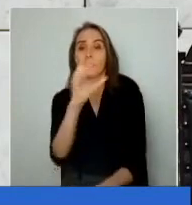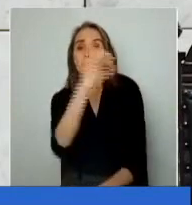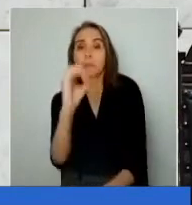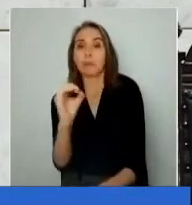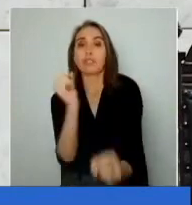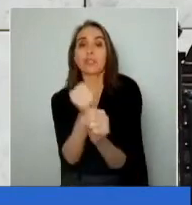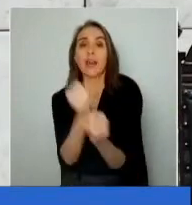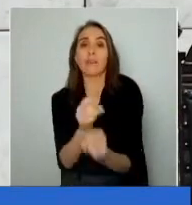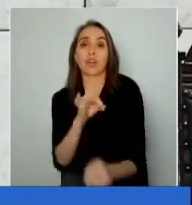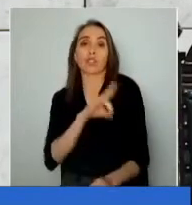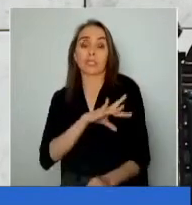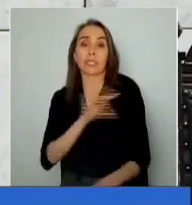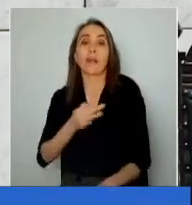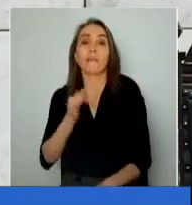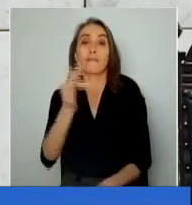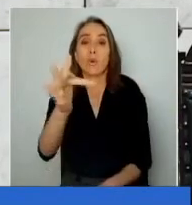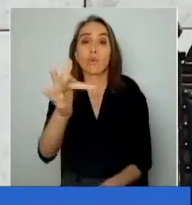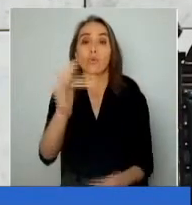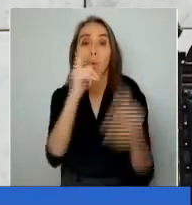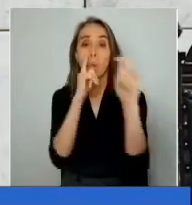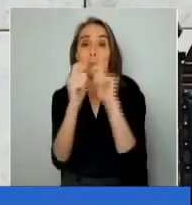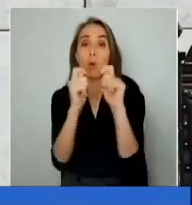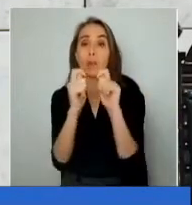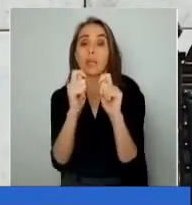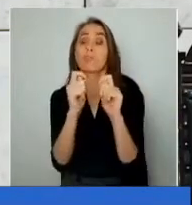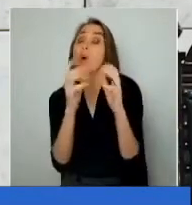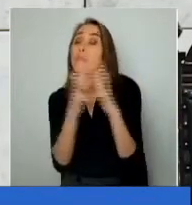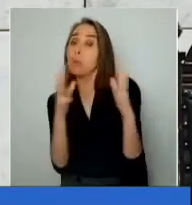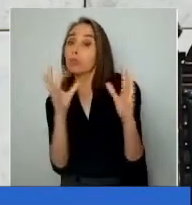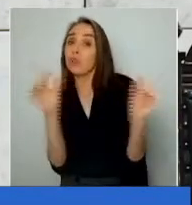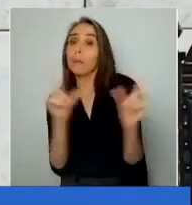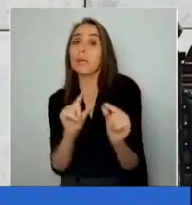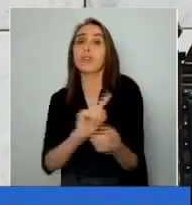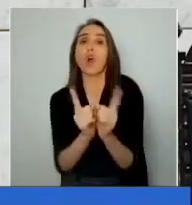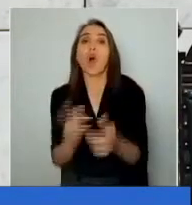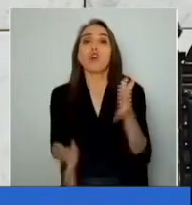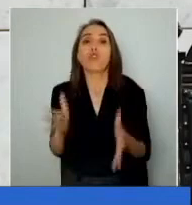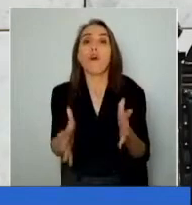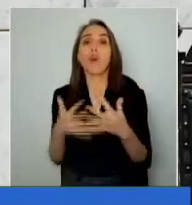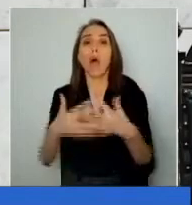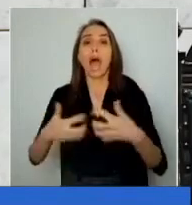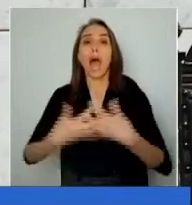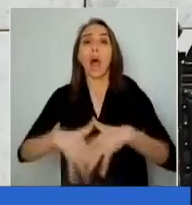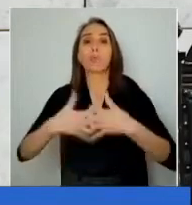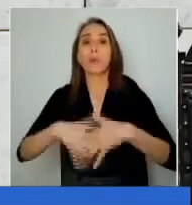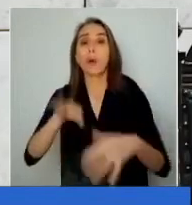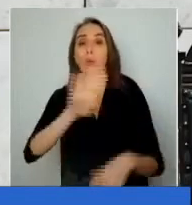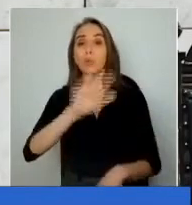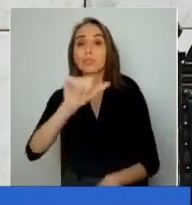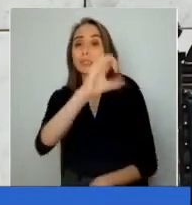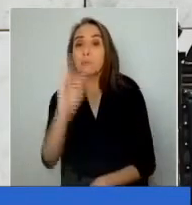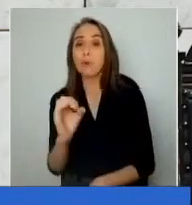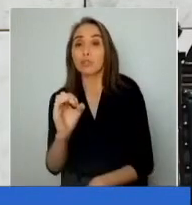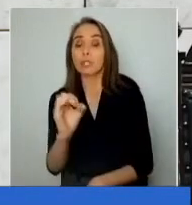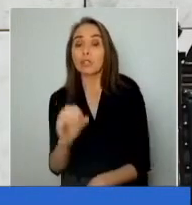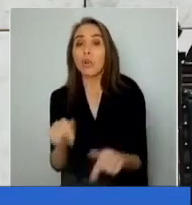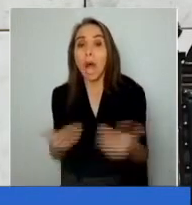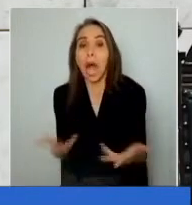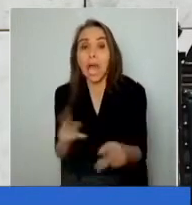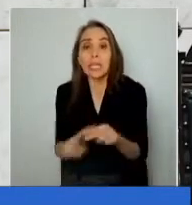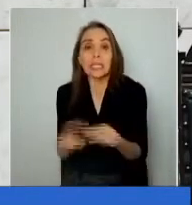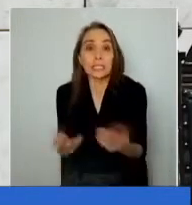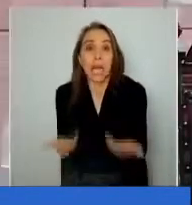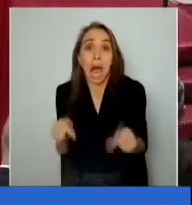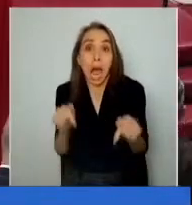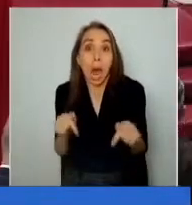en chile tiene riesgo alto o medio de ser automatizado el cuarenta y seis por ciento y hay que hacer algo ya y